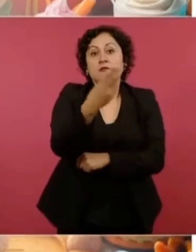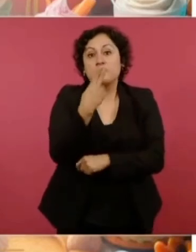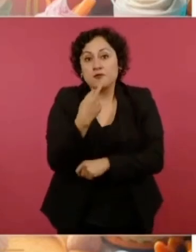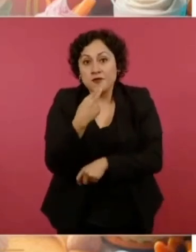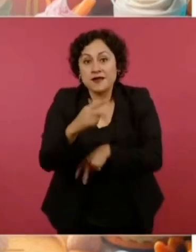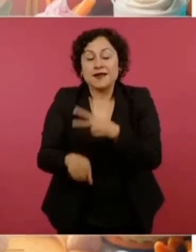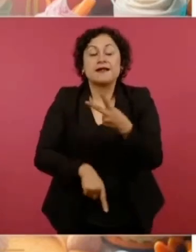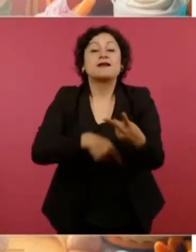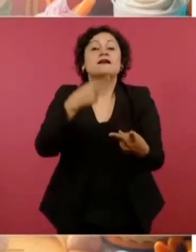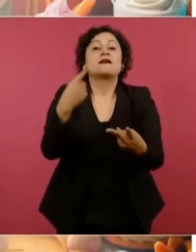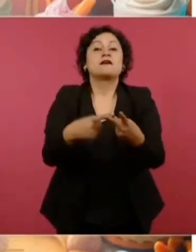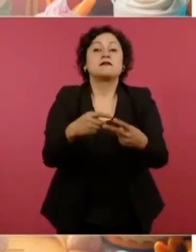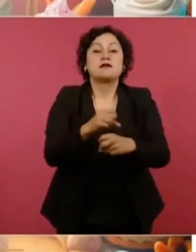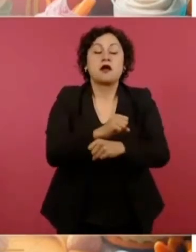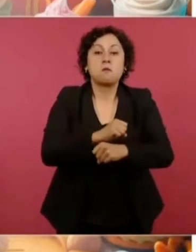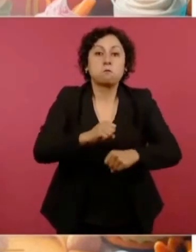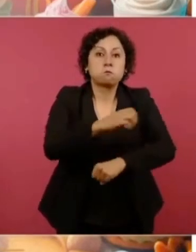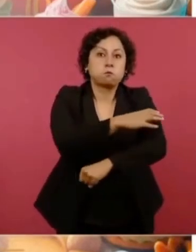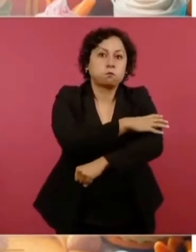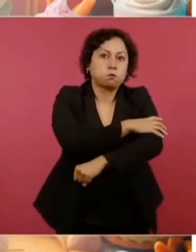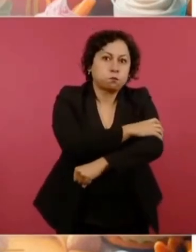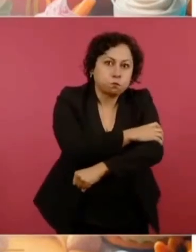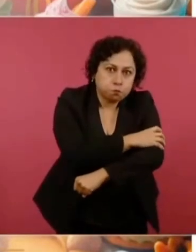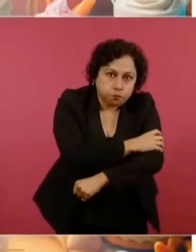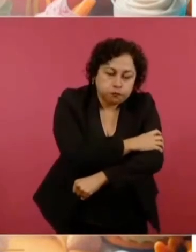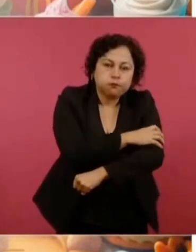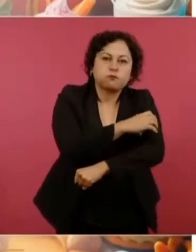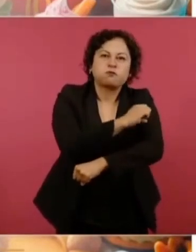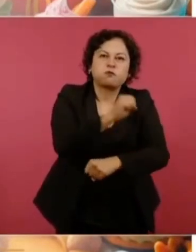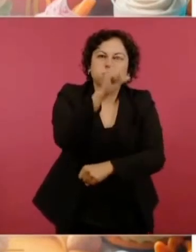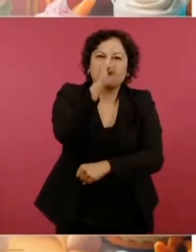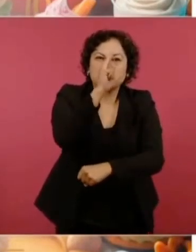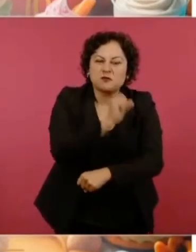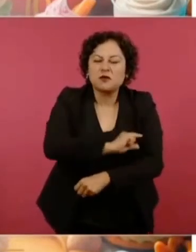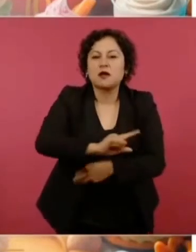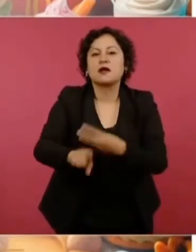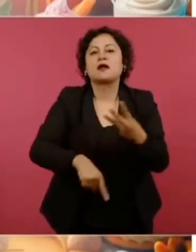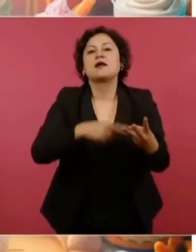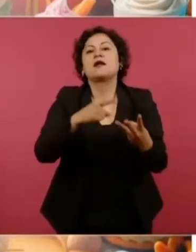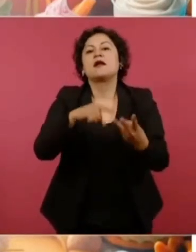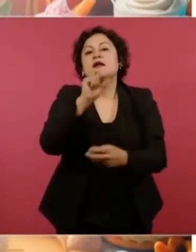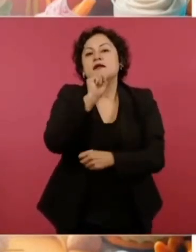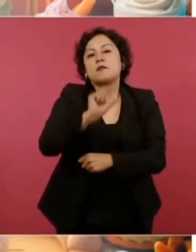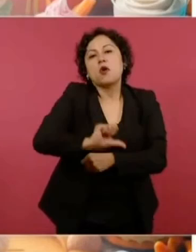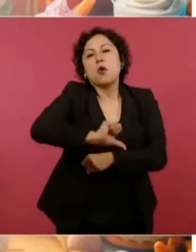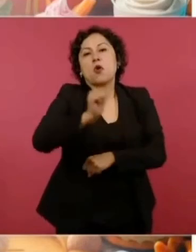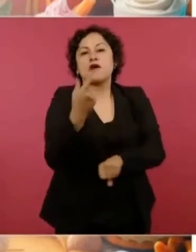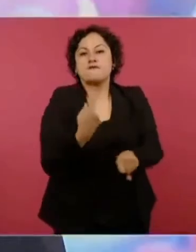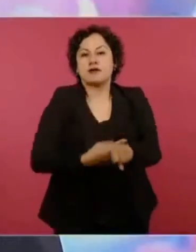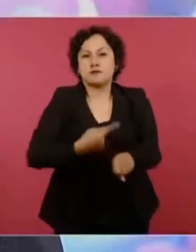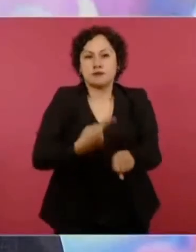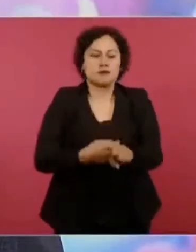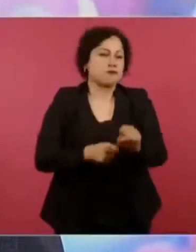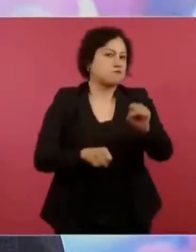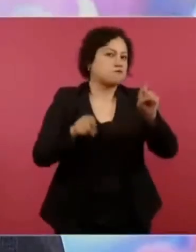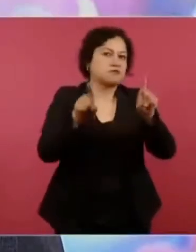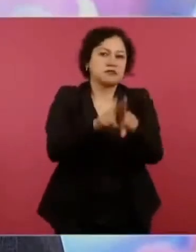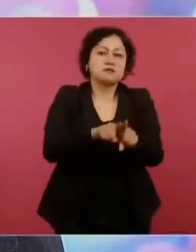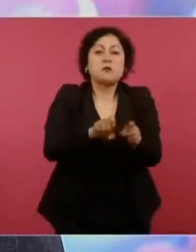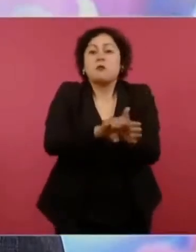obesidad y otros trastornos como los mentales y las adicciones, que en